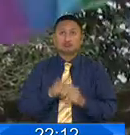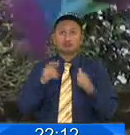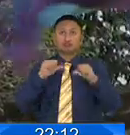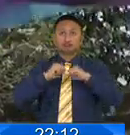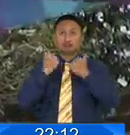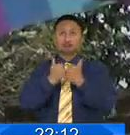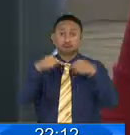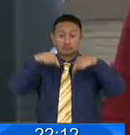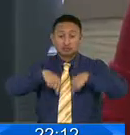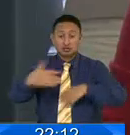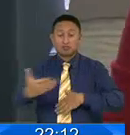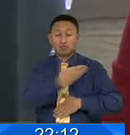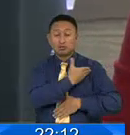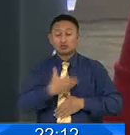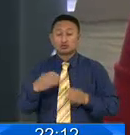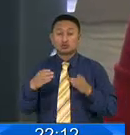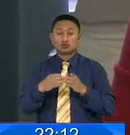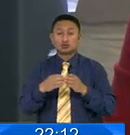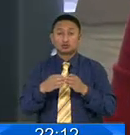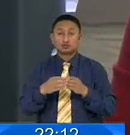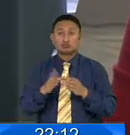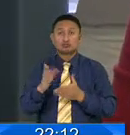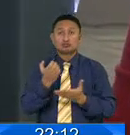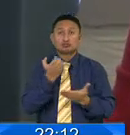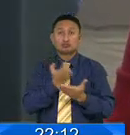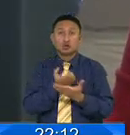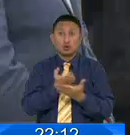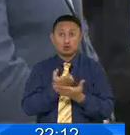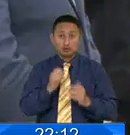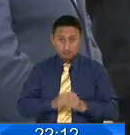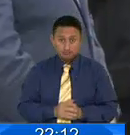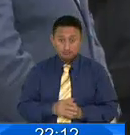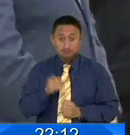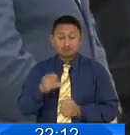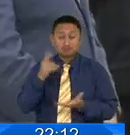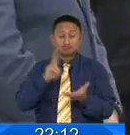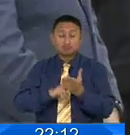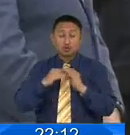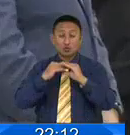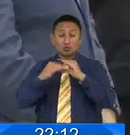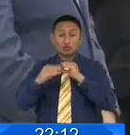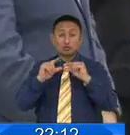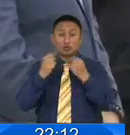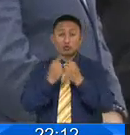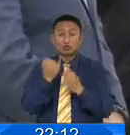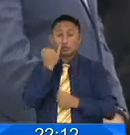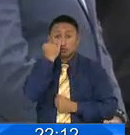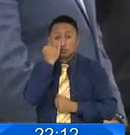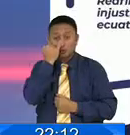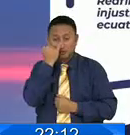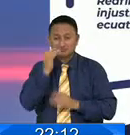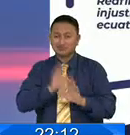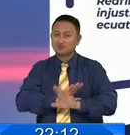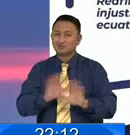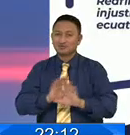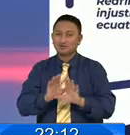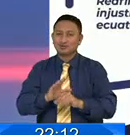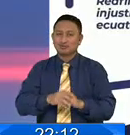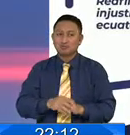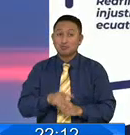en presidenta de la Comisión del Régimen Económico. En la misiva señalan que Pachacútic no permitirá que los